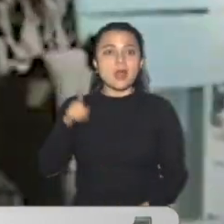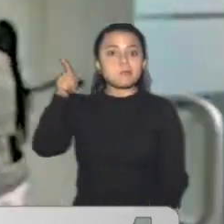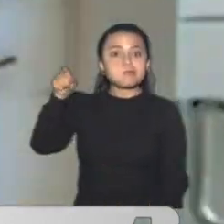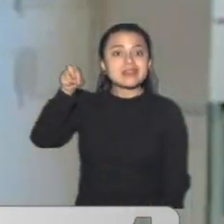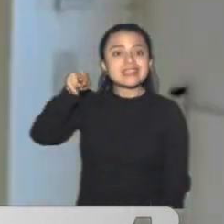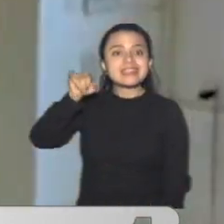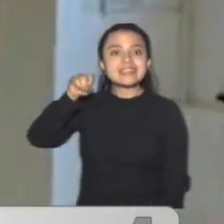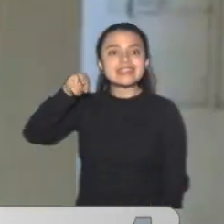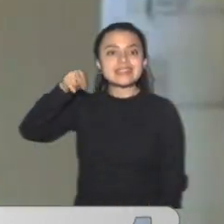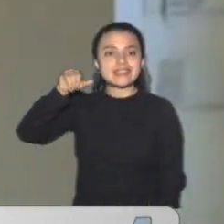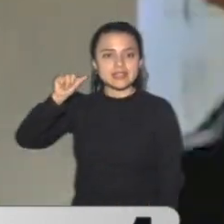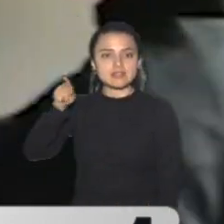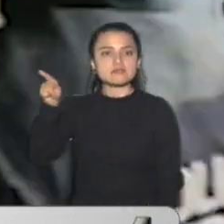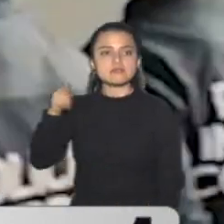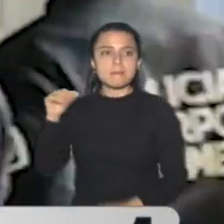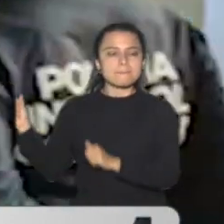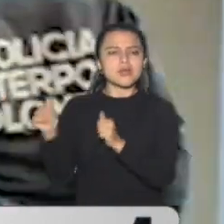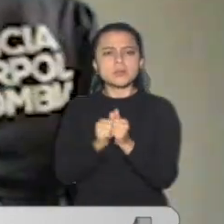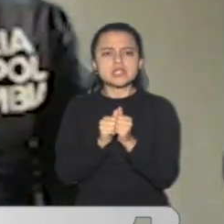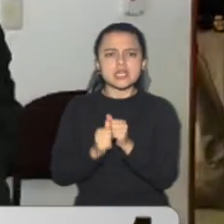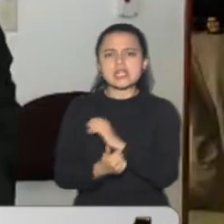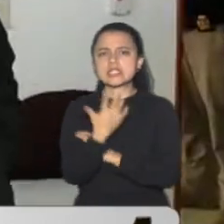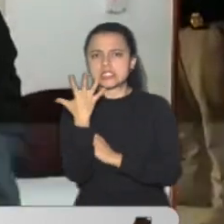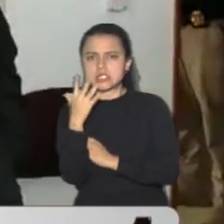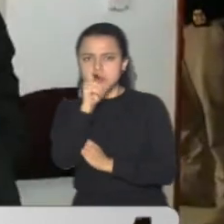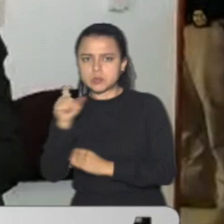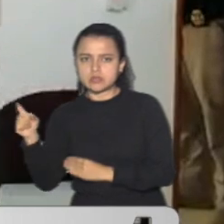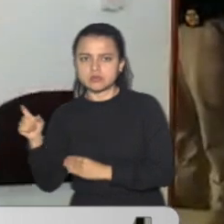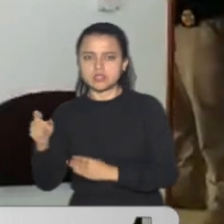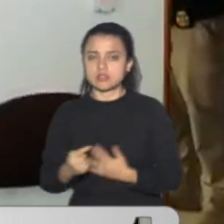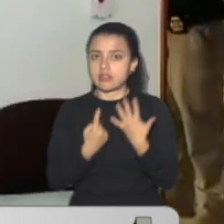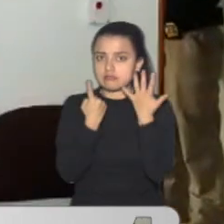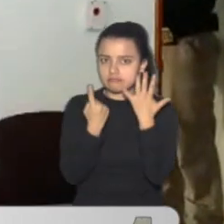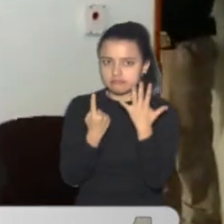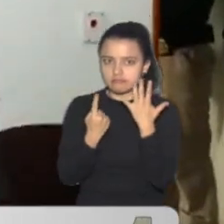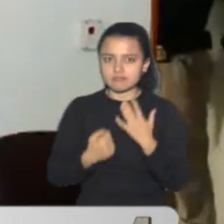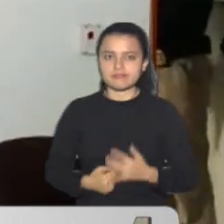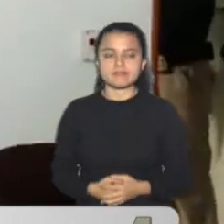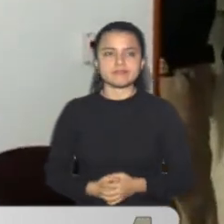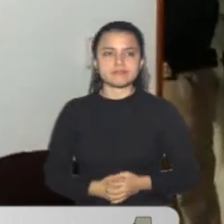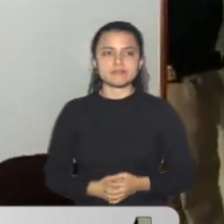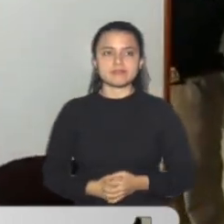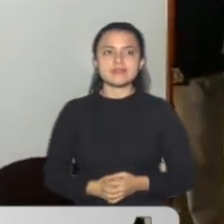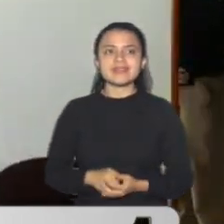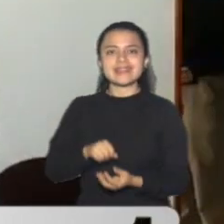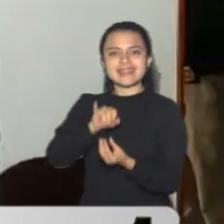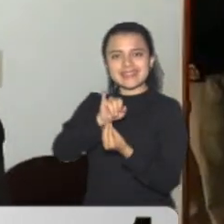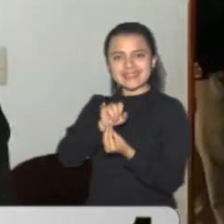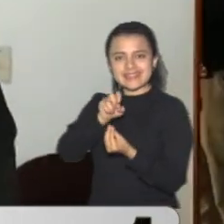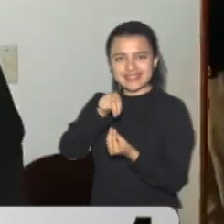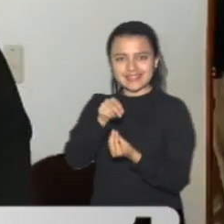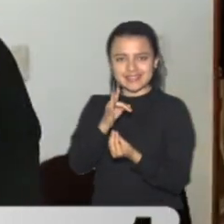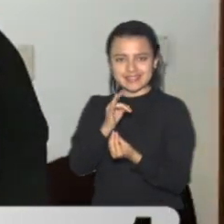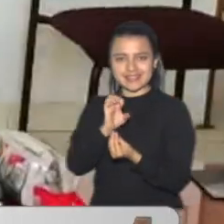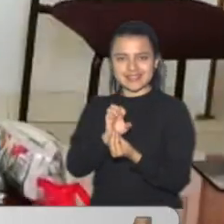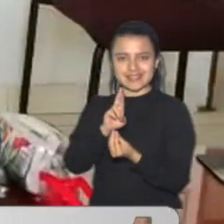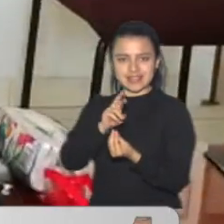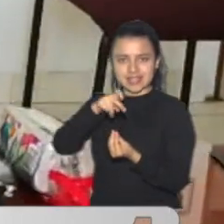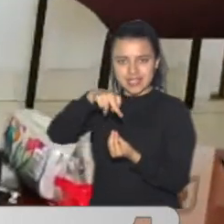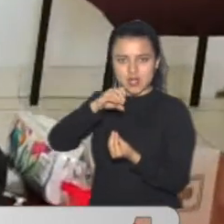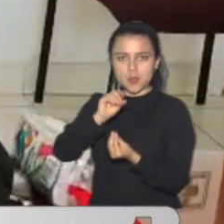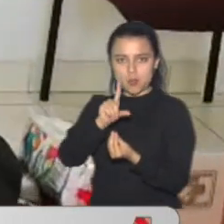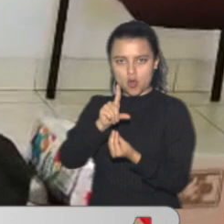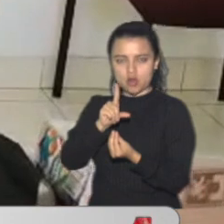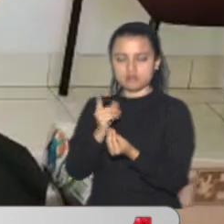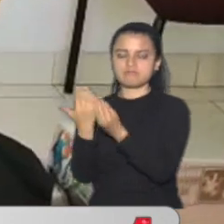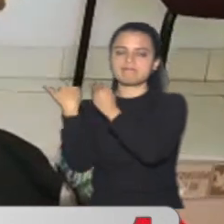alias la negra junto a otras cinco personas la interpol encabezó el proceso de extradición de alias la negra quien